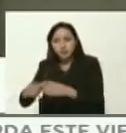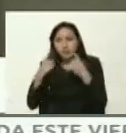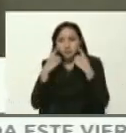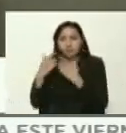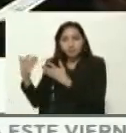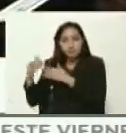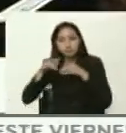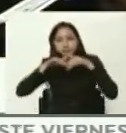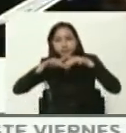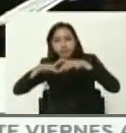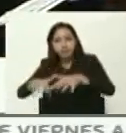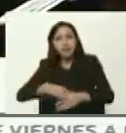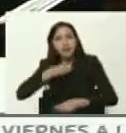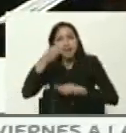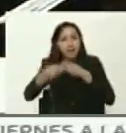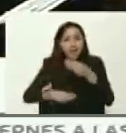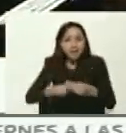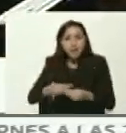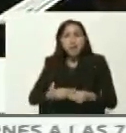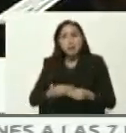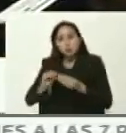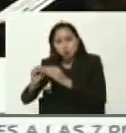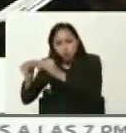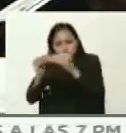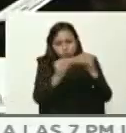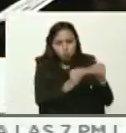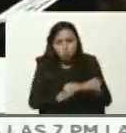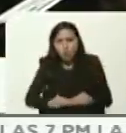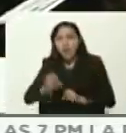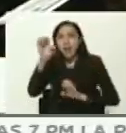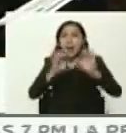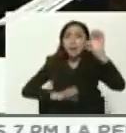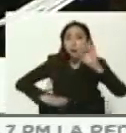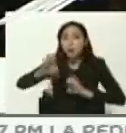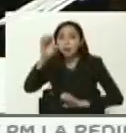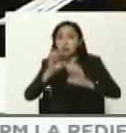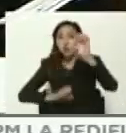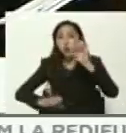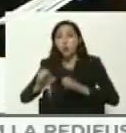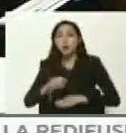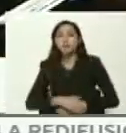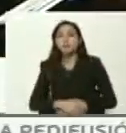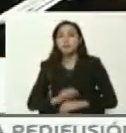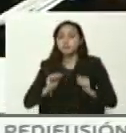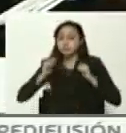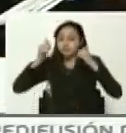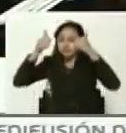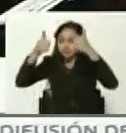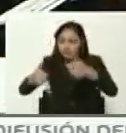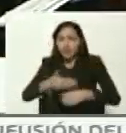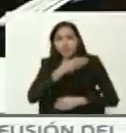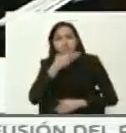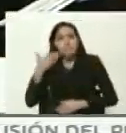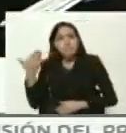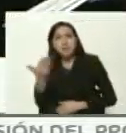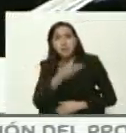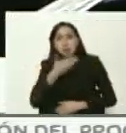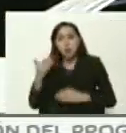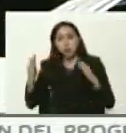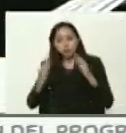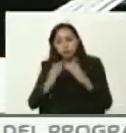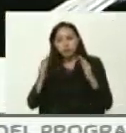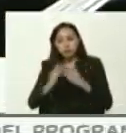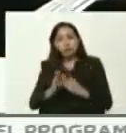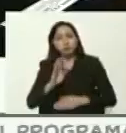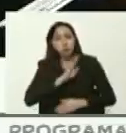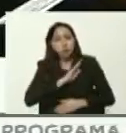desplegados, haciendo los levantamientos, haciendo los diagnósticos para, bueno, comenzar a potencializar el hecho de la vivienda digna,